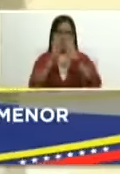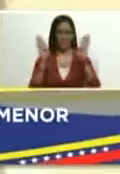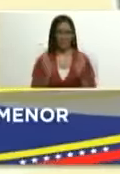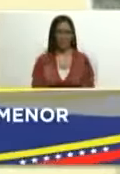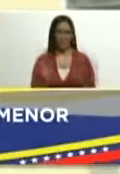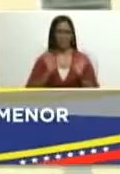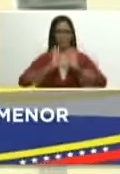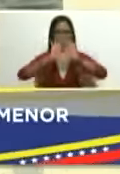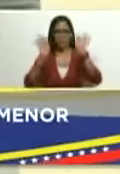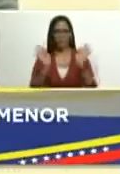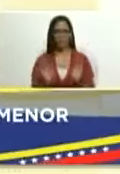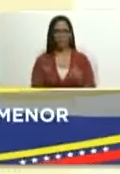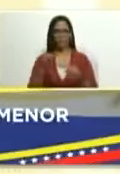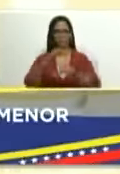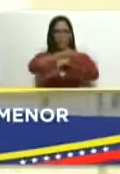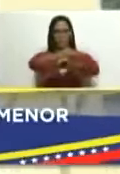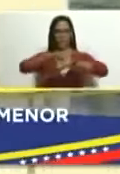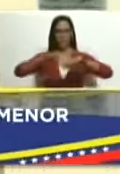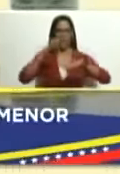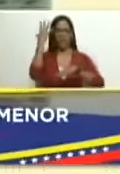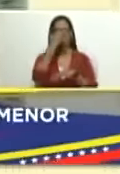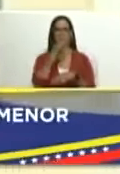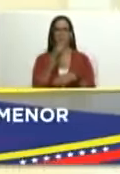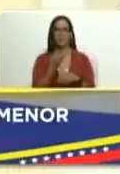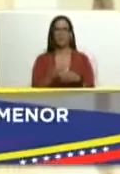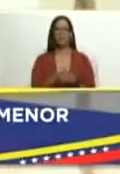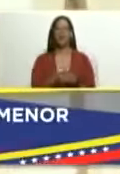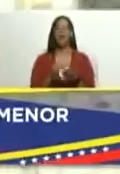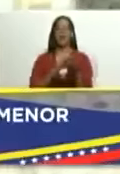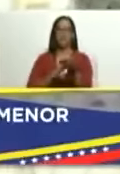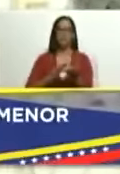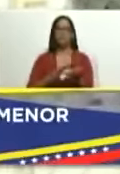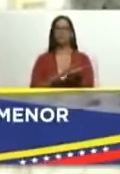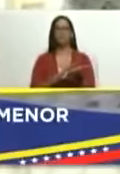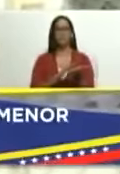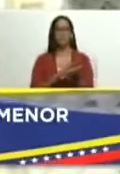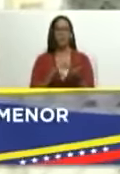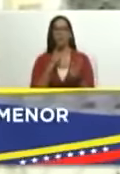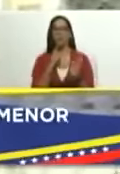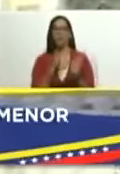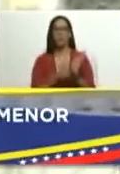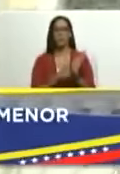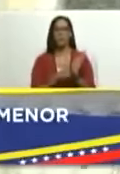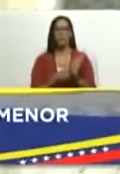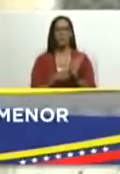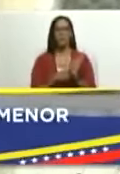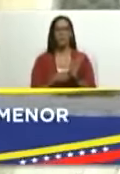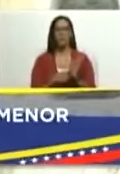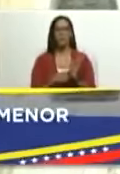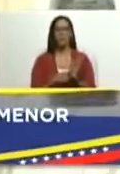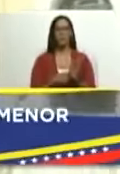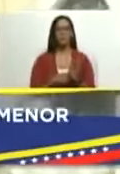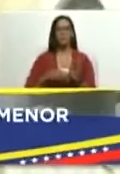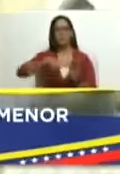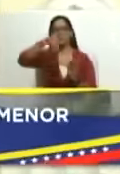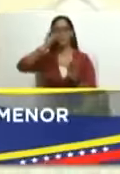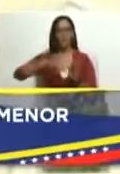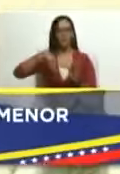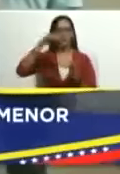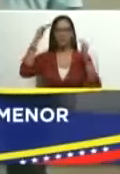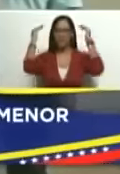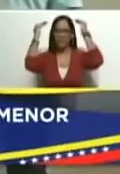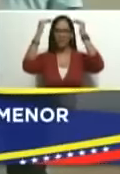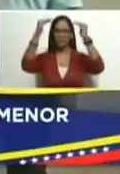diseño arquitectónico hermosísimo. Bueno, ha sido recuperada totalmente, presidente, la impermeabilización de los